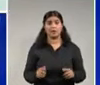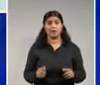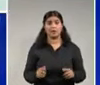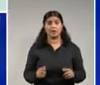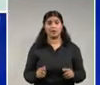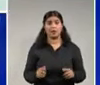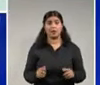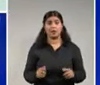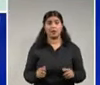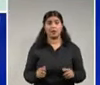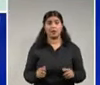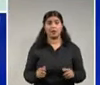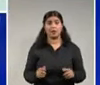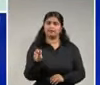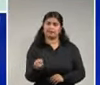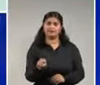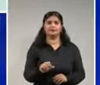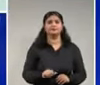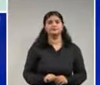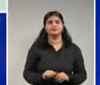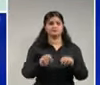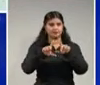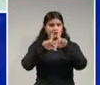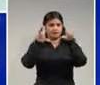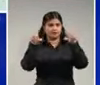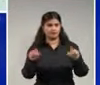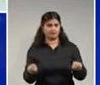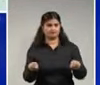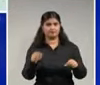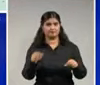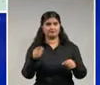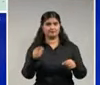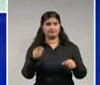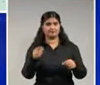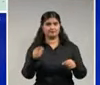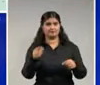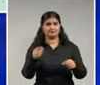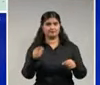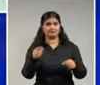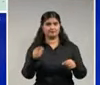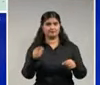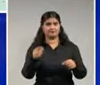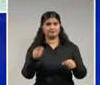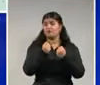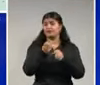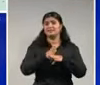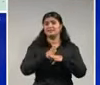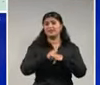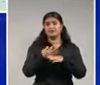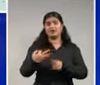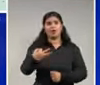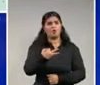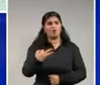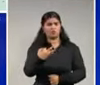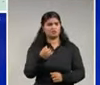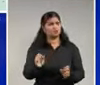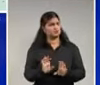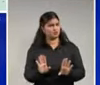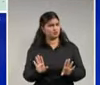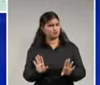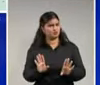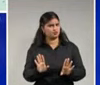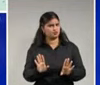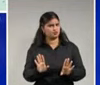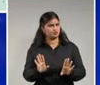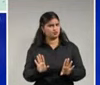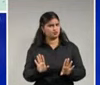en la pantalla. Bien, así mírenlo ahí. O sea, lo que está en verde son los municipios recuperados, como les llamamos,